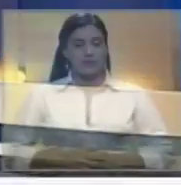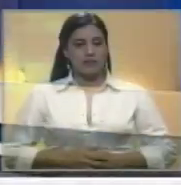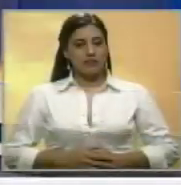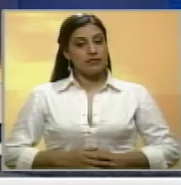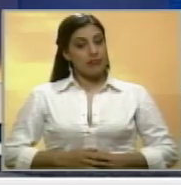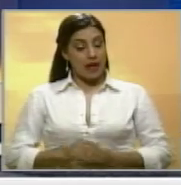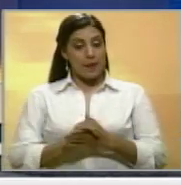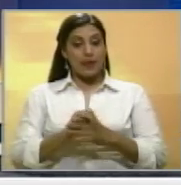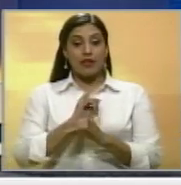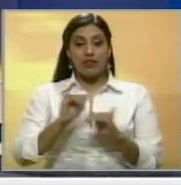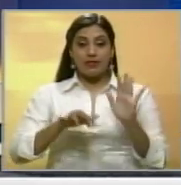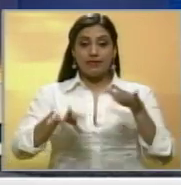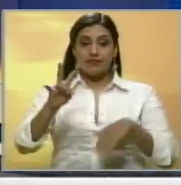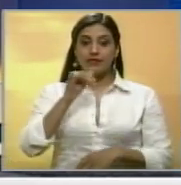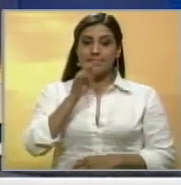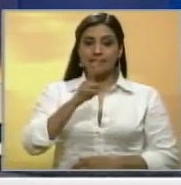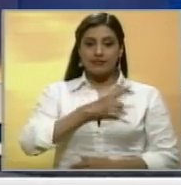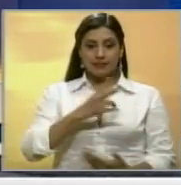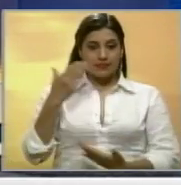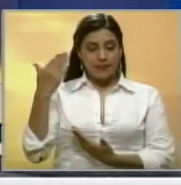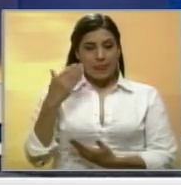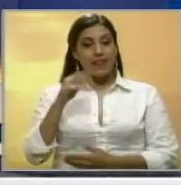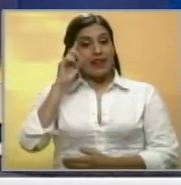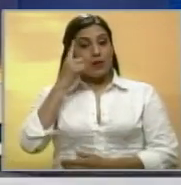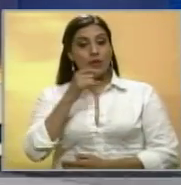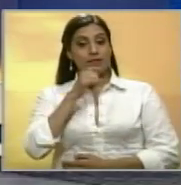ti, Endrina, amigos, y hasta aquí la presente emisión.